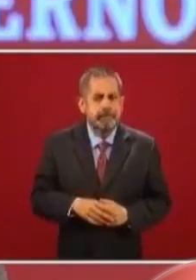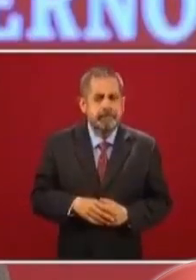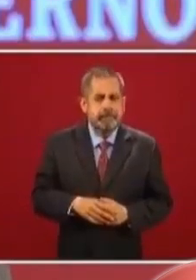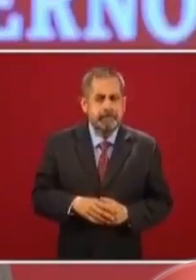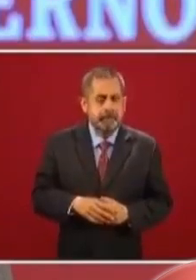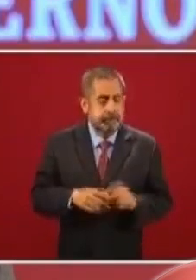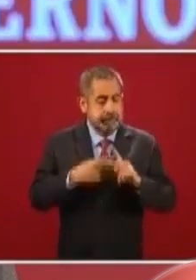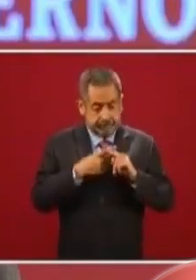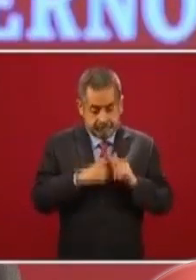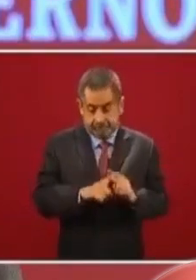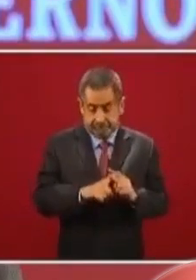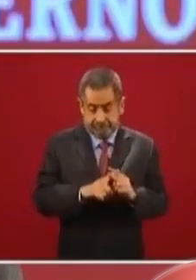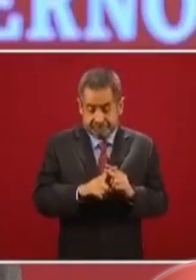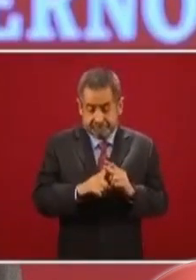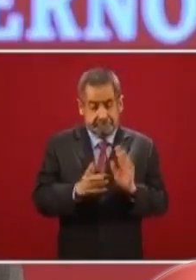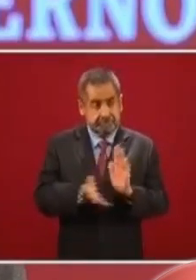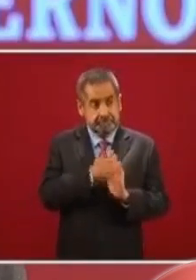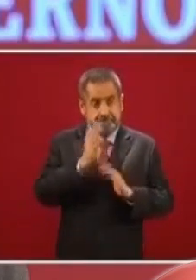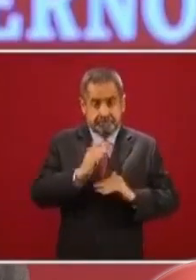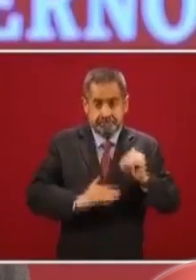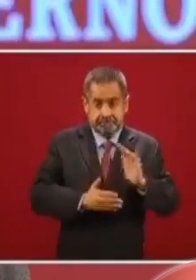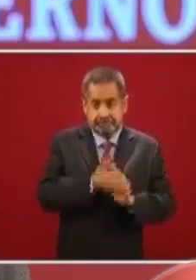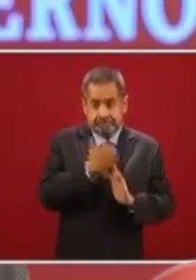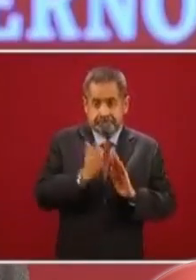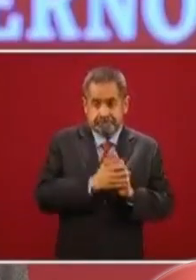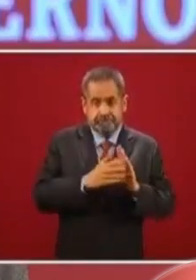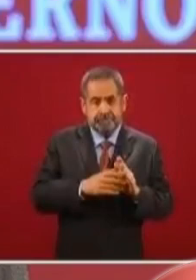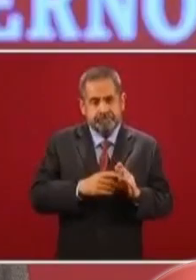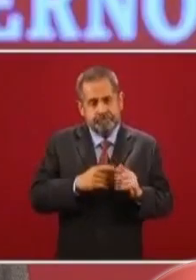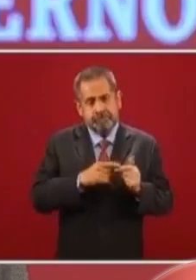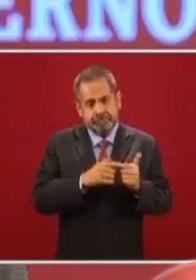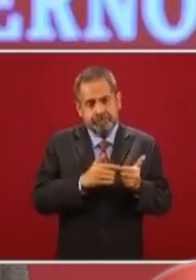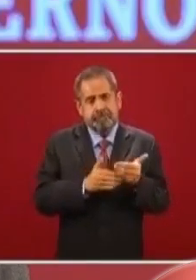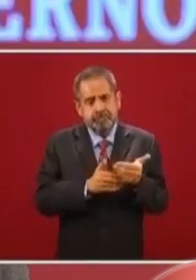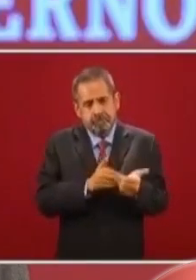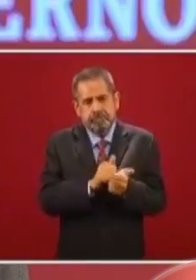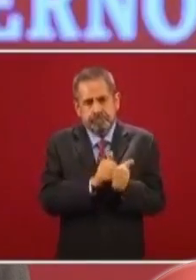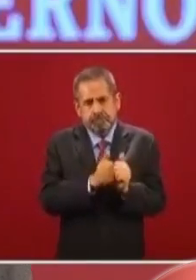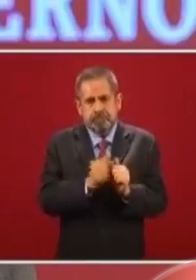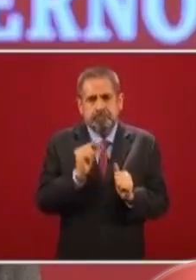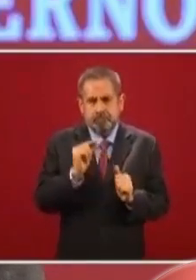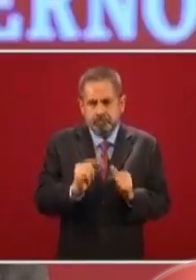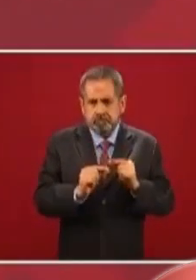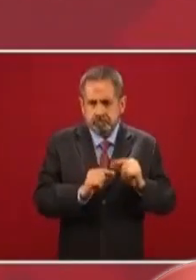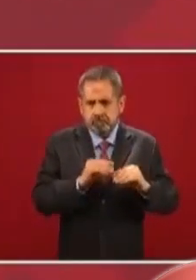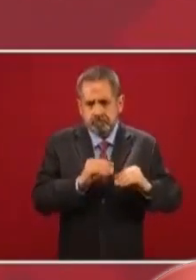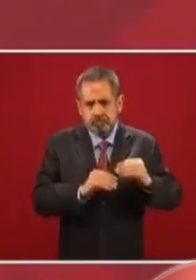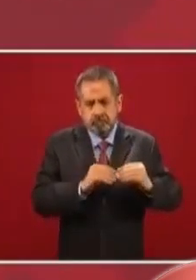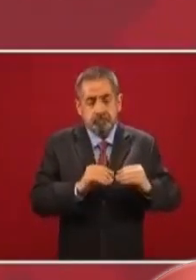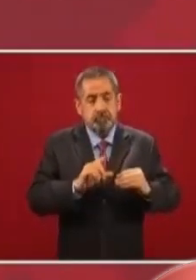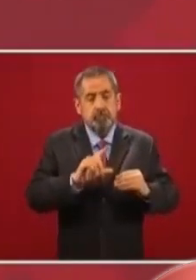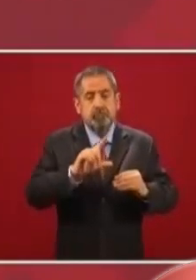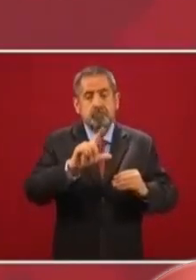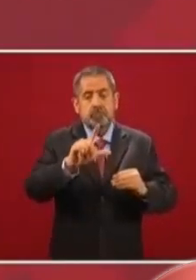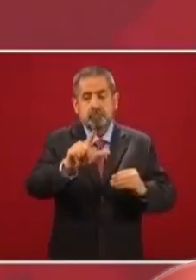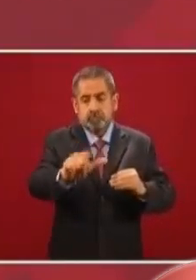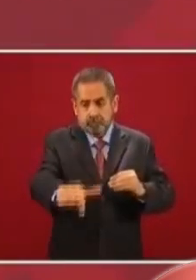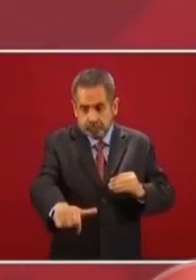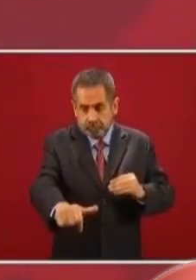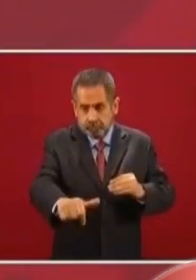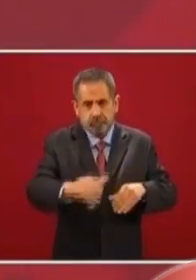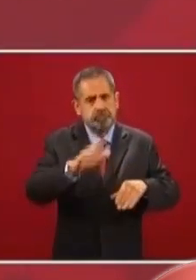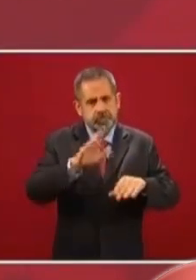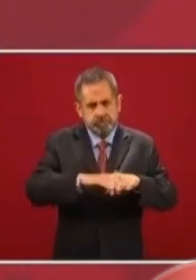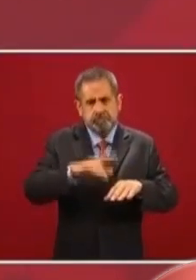al inicio de una obra se tiene un porcentaje de avance y ya una vez